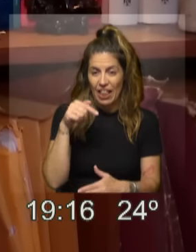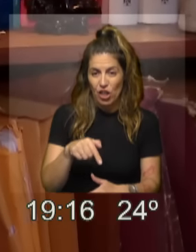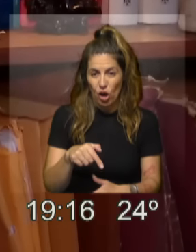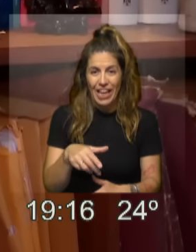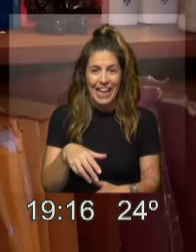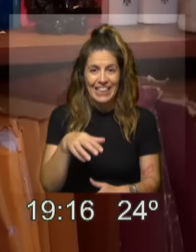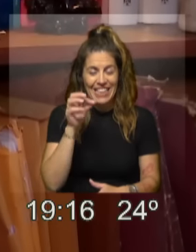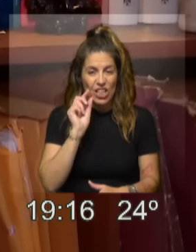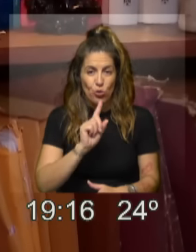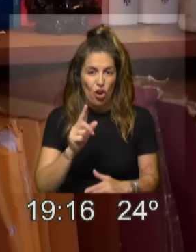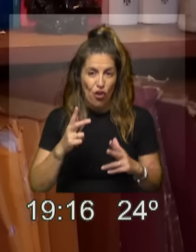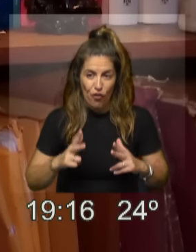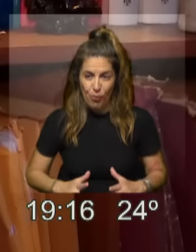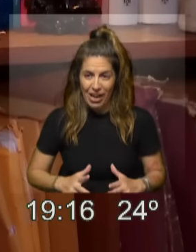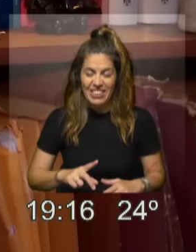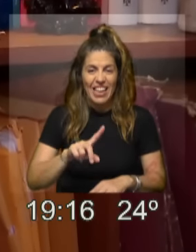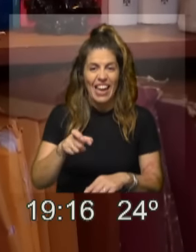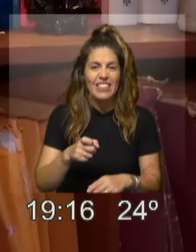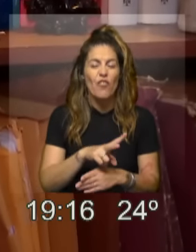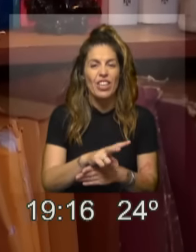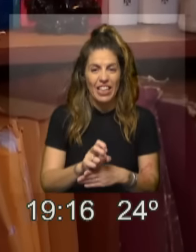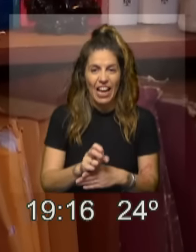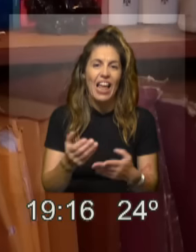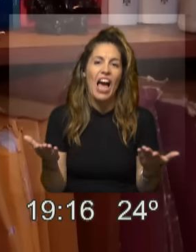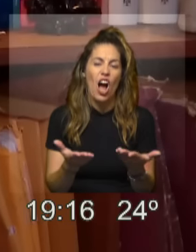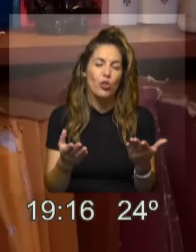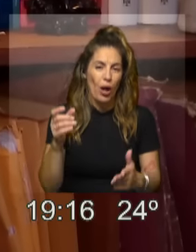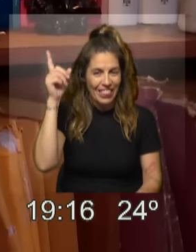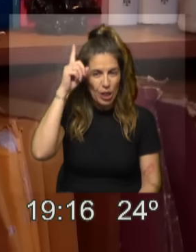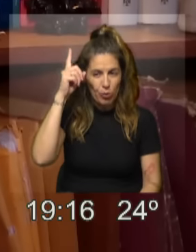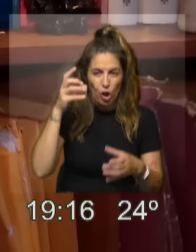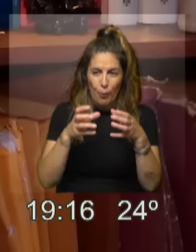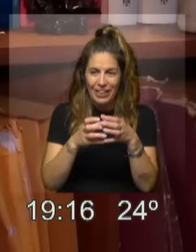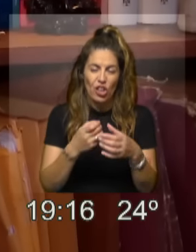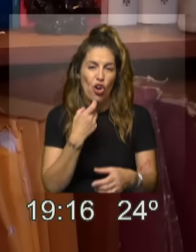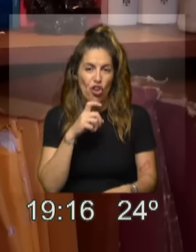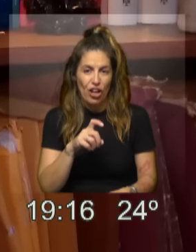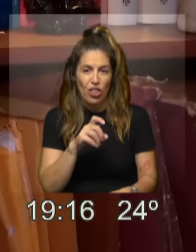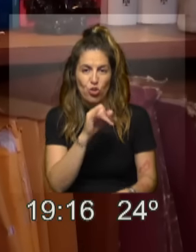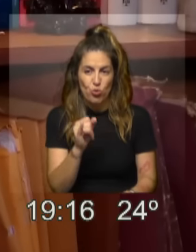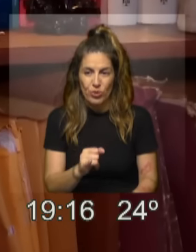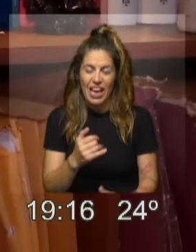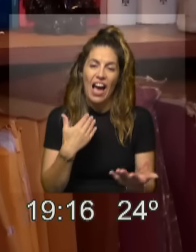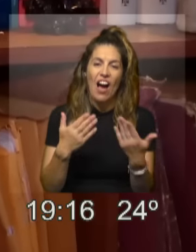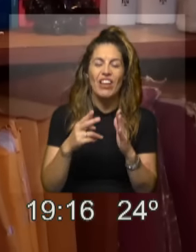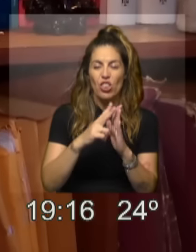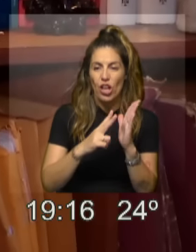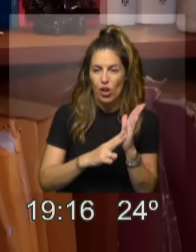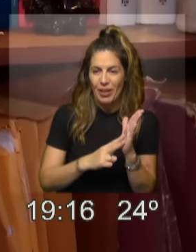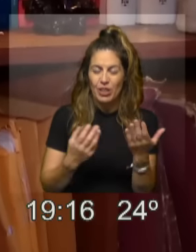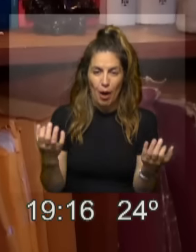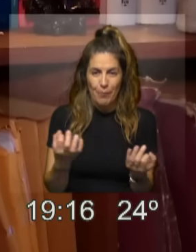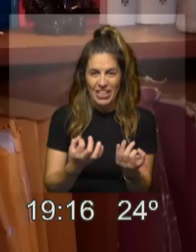Informales el ex fiscal y actual diputado del Partido Colorado, Gustavo Zubía, refiriéndose a la normativa,